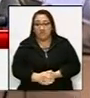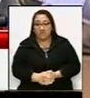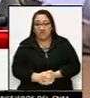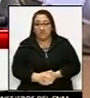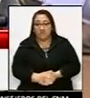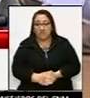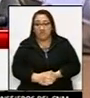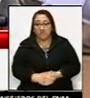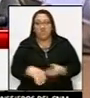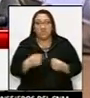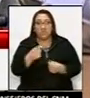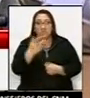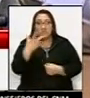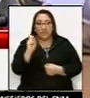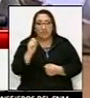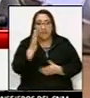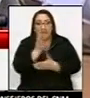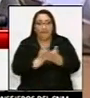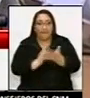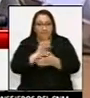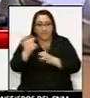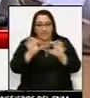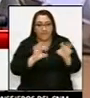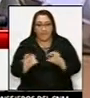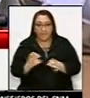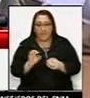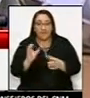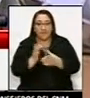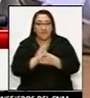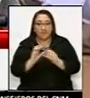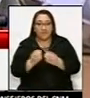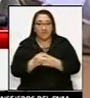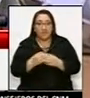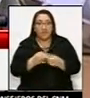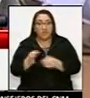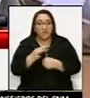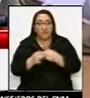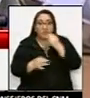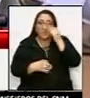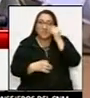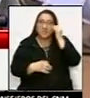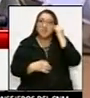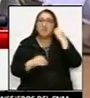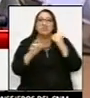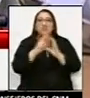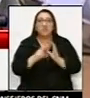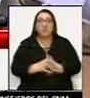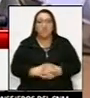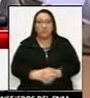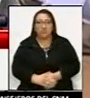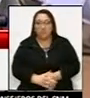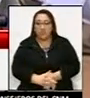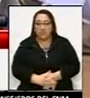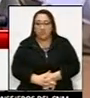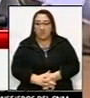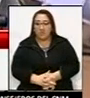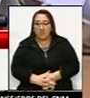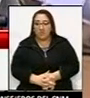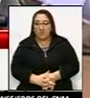¿Por qué? Porque hay 130 dividido entre las unidades departamentales o regiones, como quieran llamar.